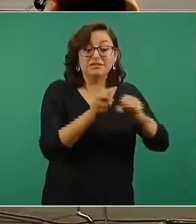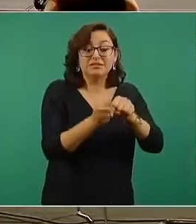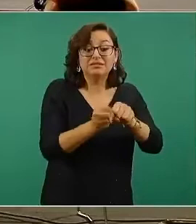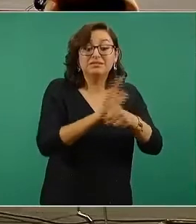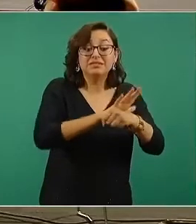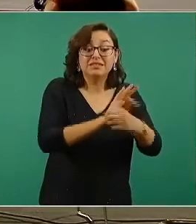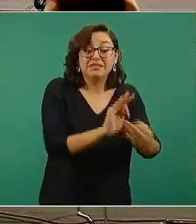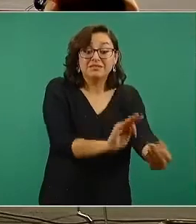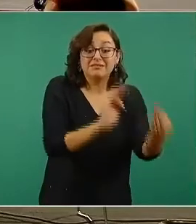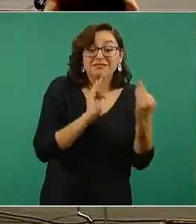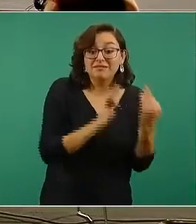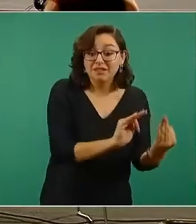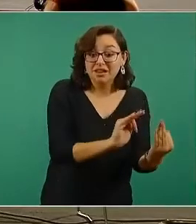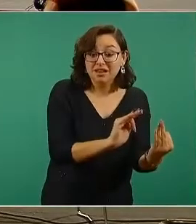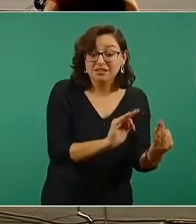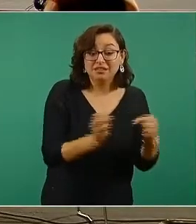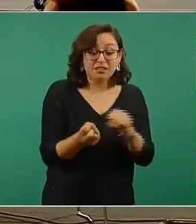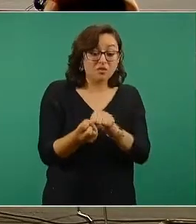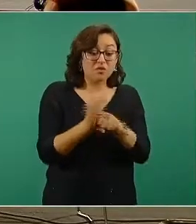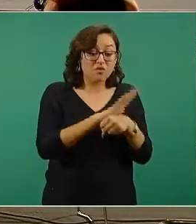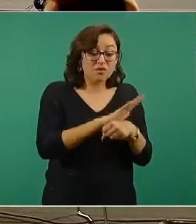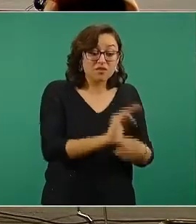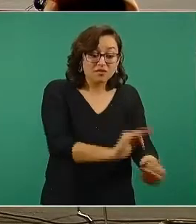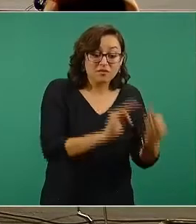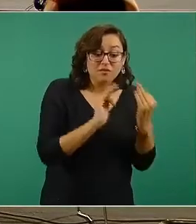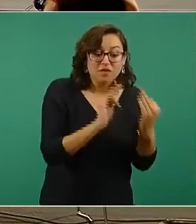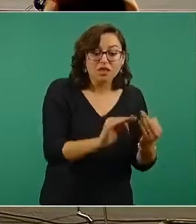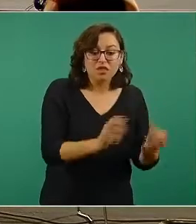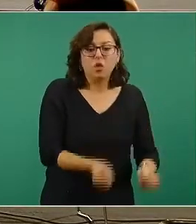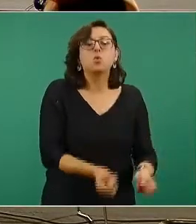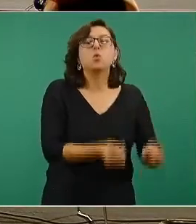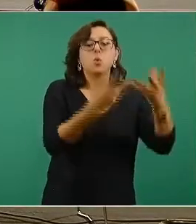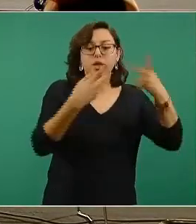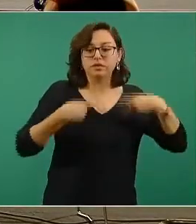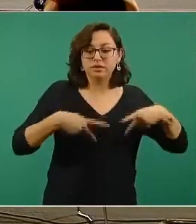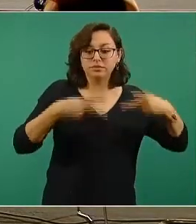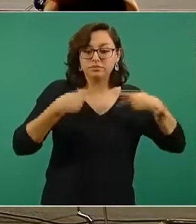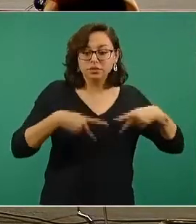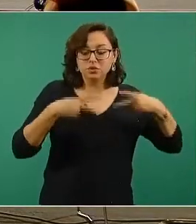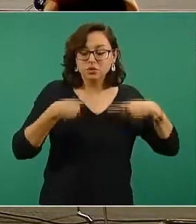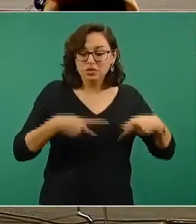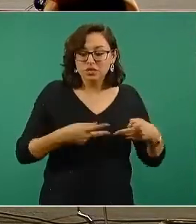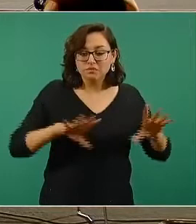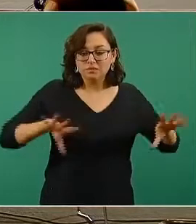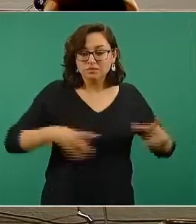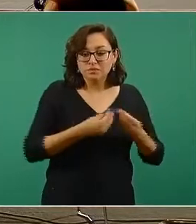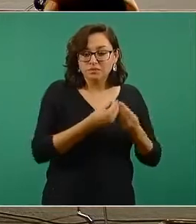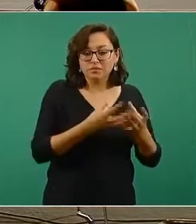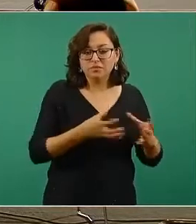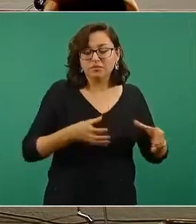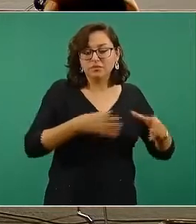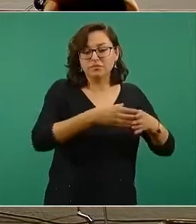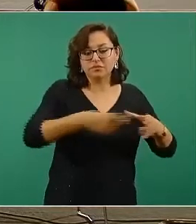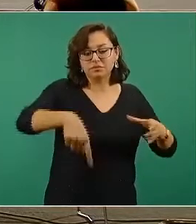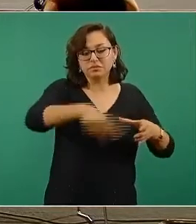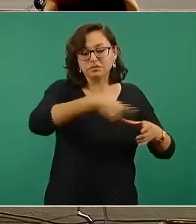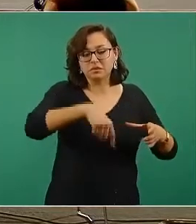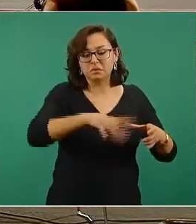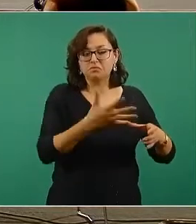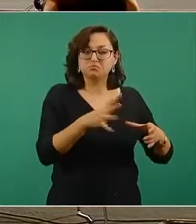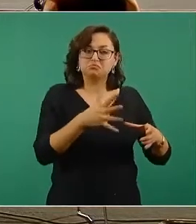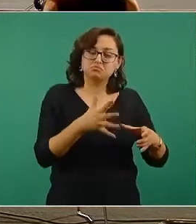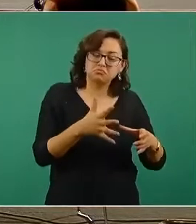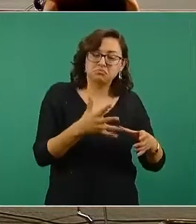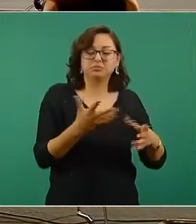este personal de primera línea más o menos está cerca del número que tenemos ahora de vacunados. Digo, habíamos estimado que más o